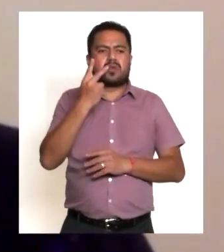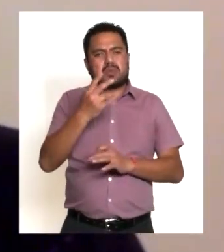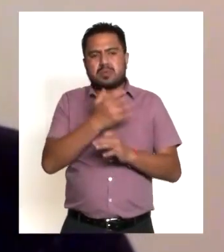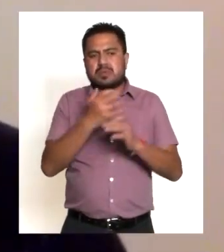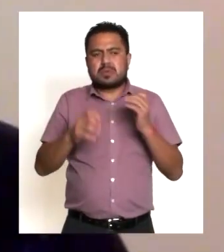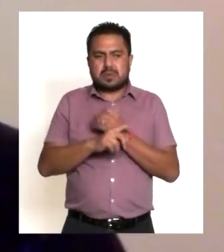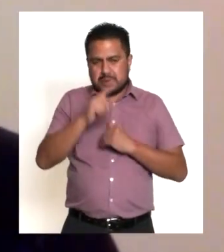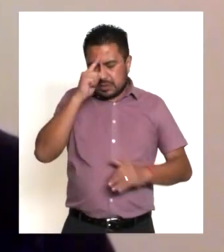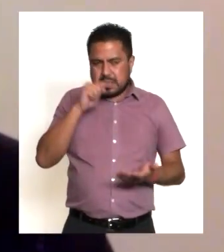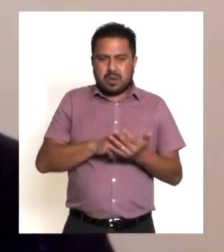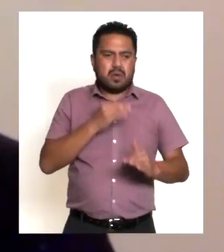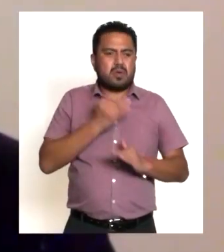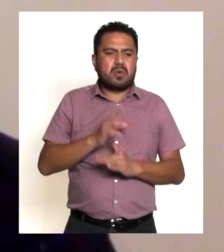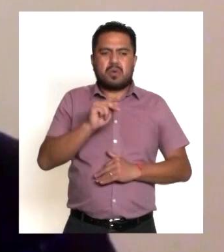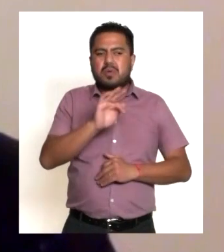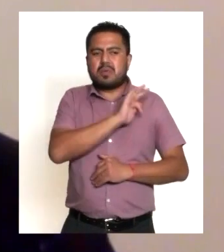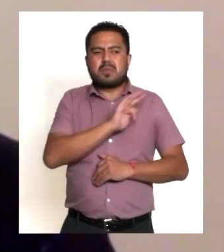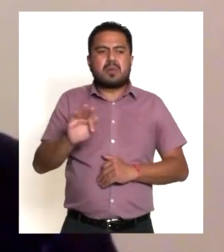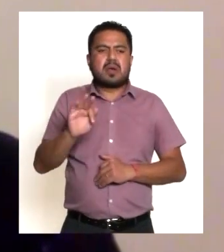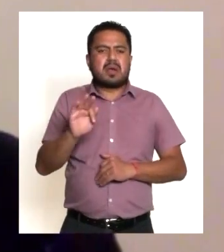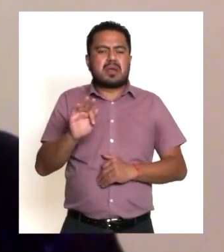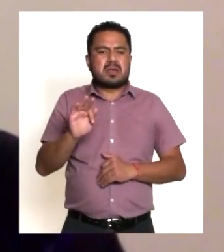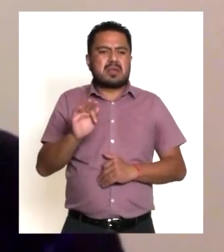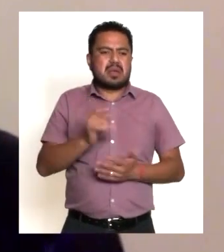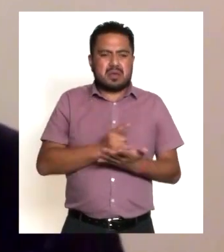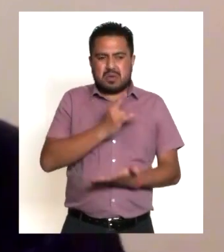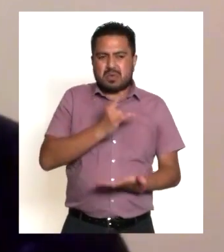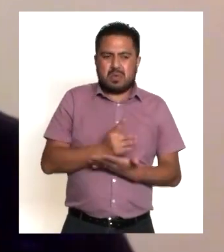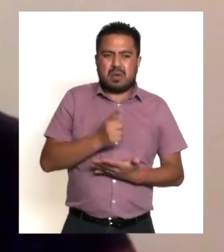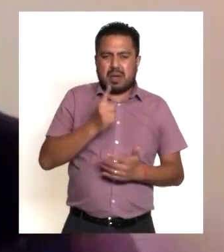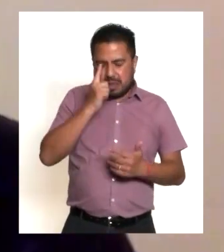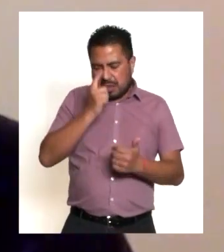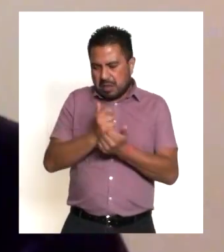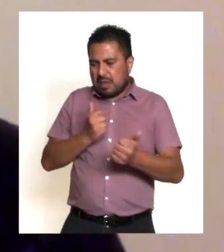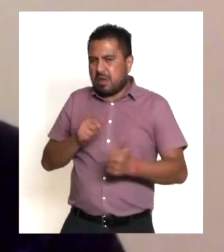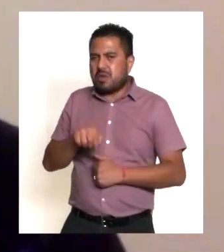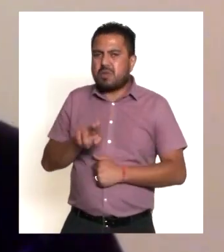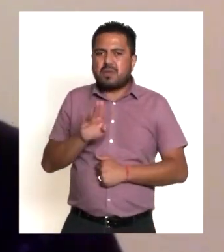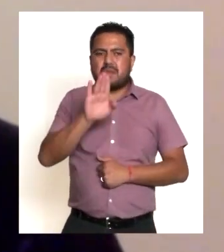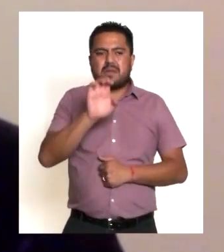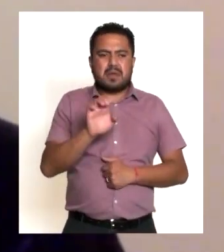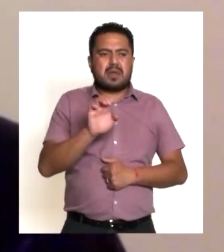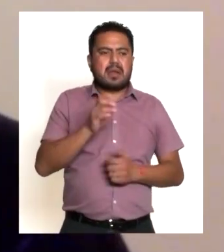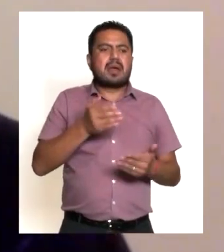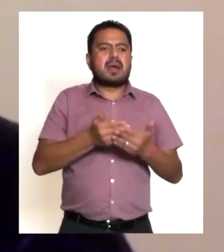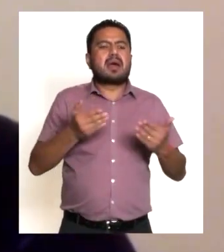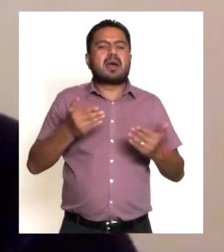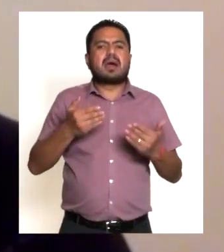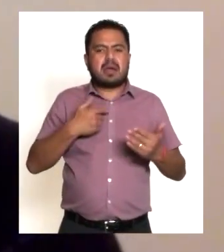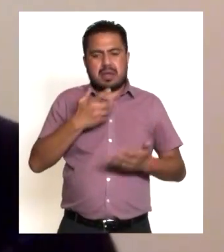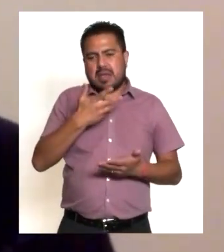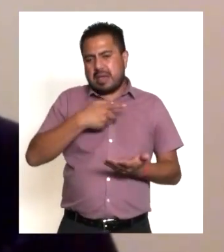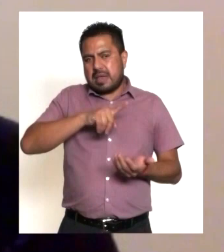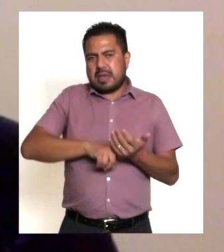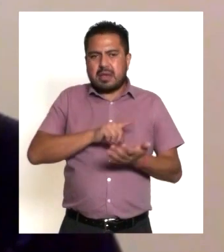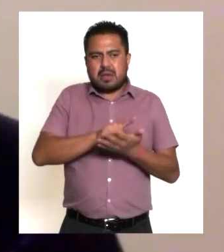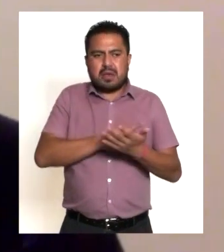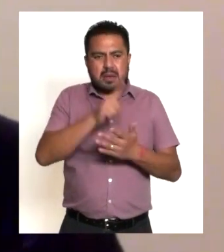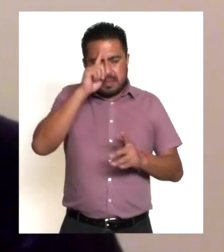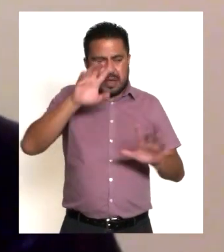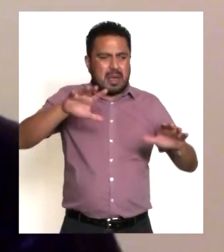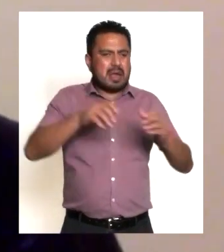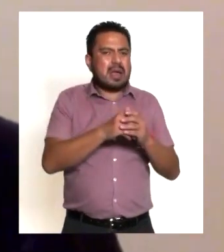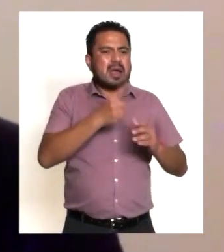Las dos cosas. Yo creo que hoy en día no se puede ser uno aislarse de la nube. Entonces yo tengo discos duros